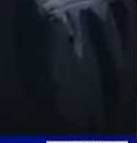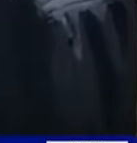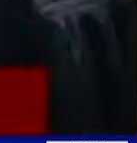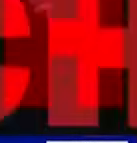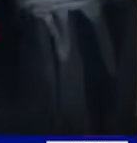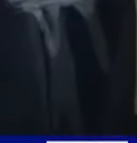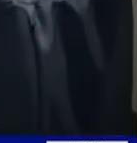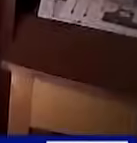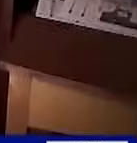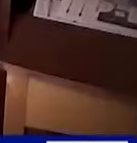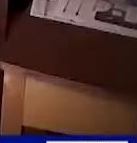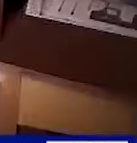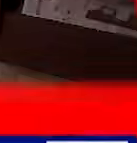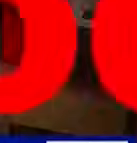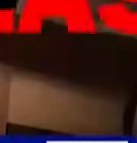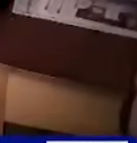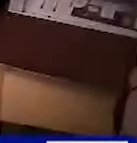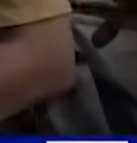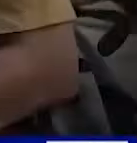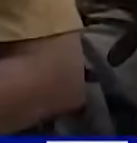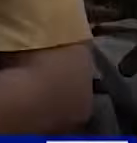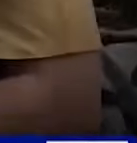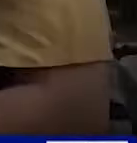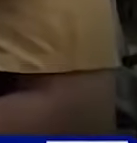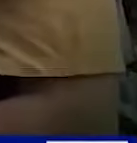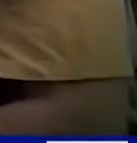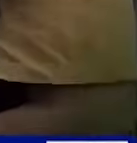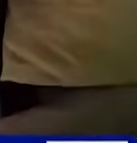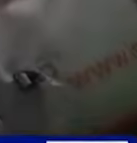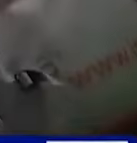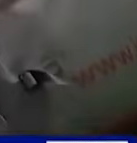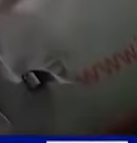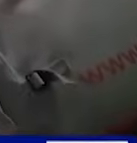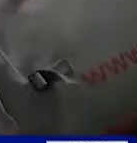Todavía hay dudas y esta noche seguiremos respondiéndolas.